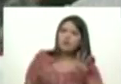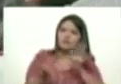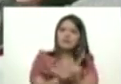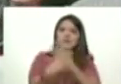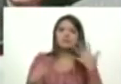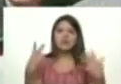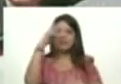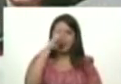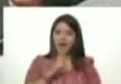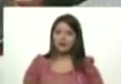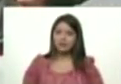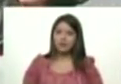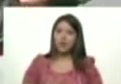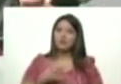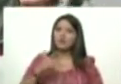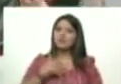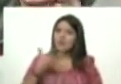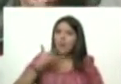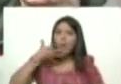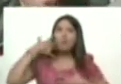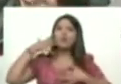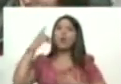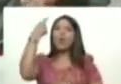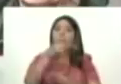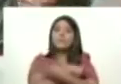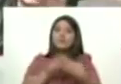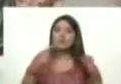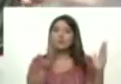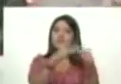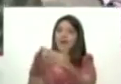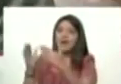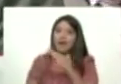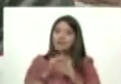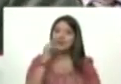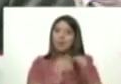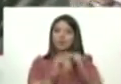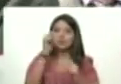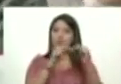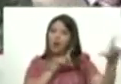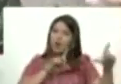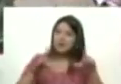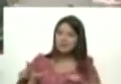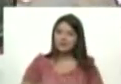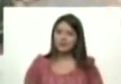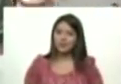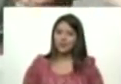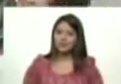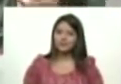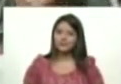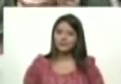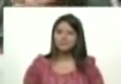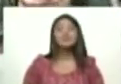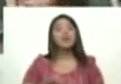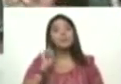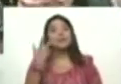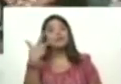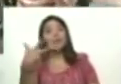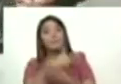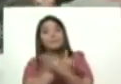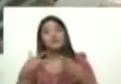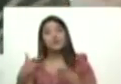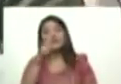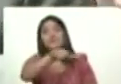años. Nos sentimos orgullosos del millón de viviendas que hemos construido. Nos sentimos orgullosos de los 3 millones